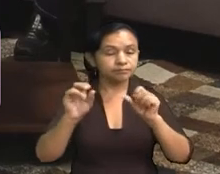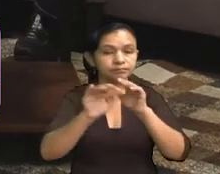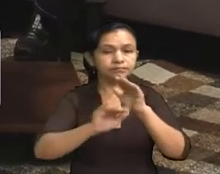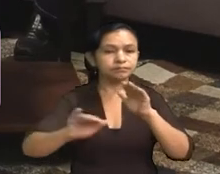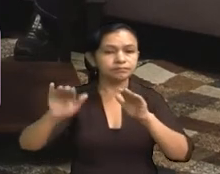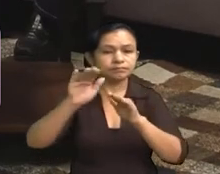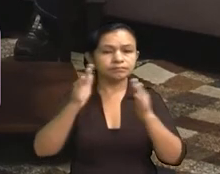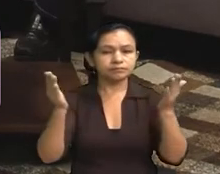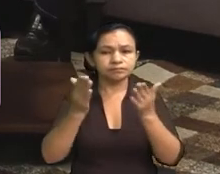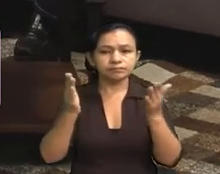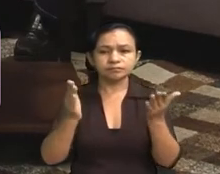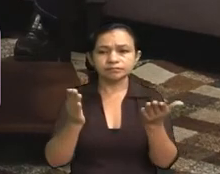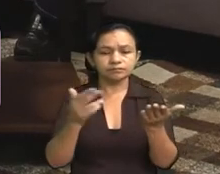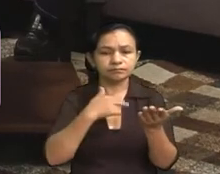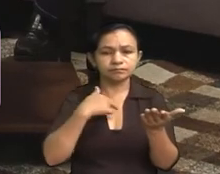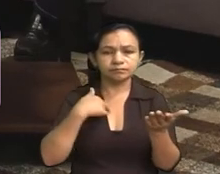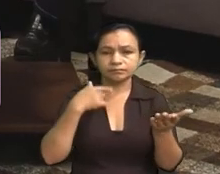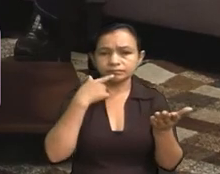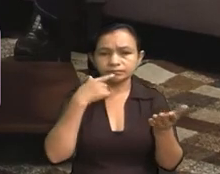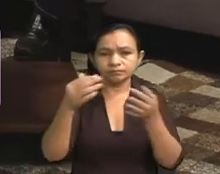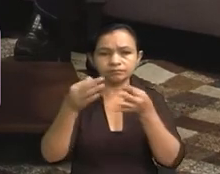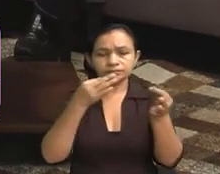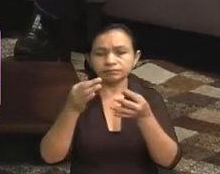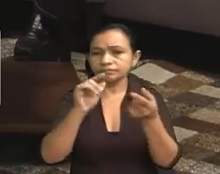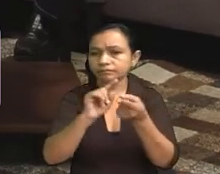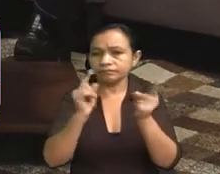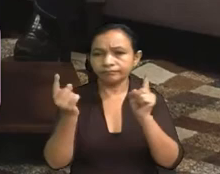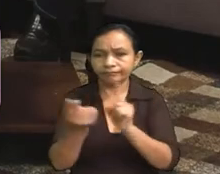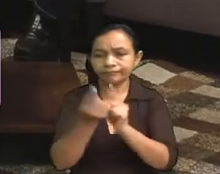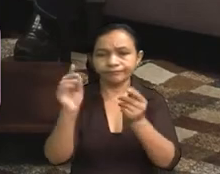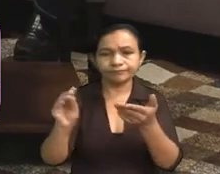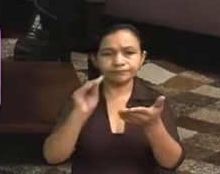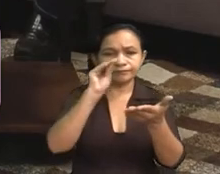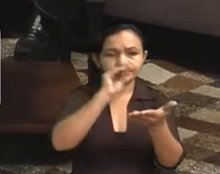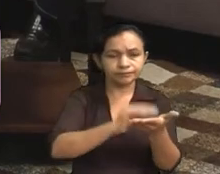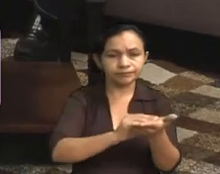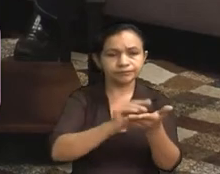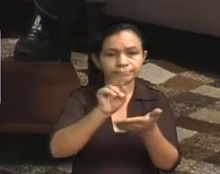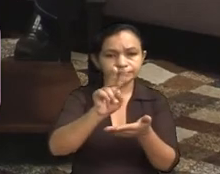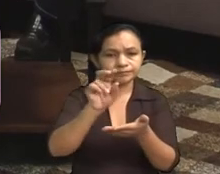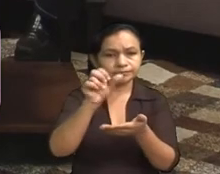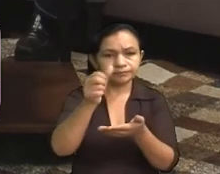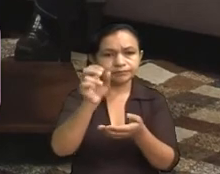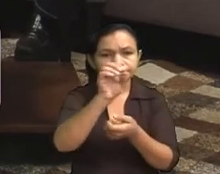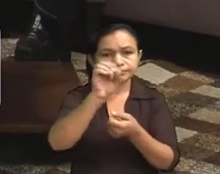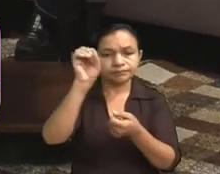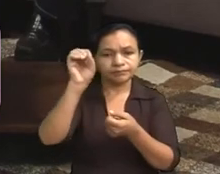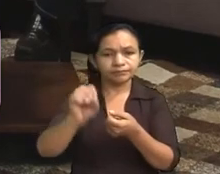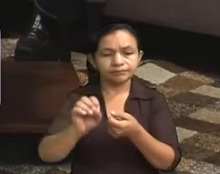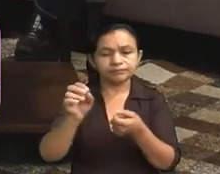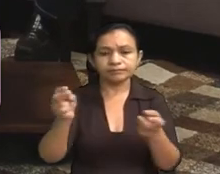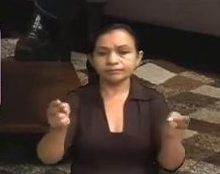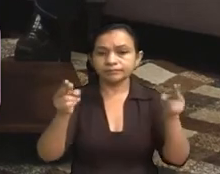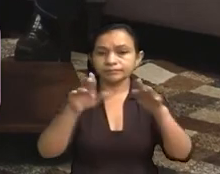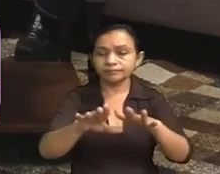diputado, brevemente. No, eso es, ya te la mencioné. La reforma tributaria incorporó el 26 de noviembre de este